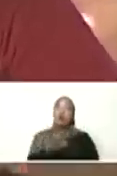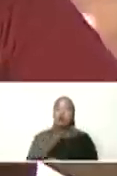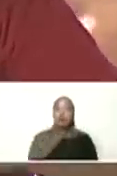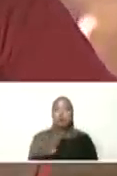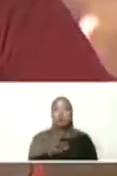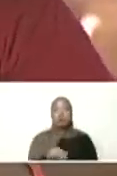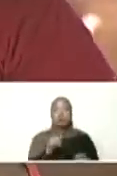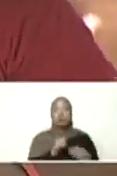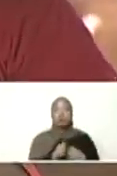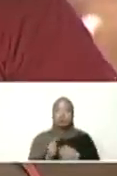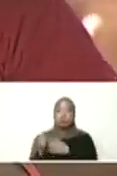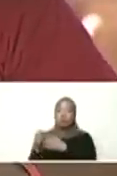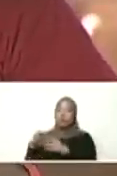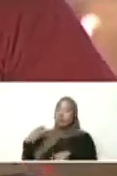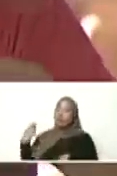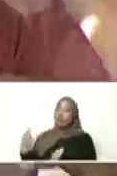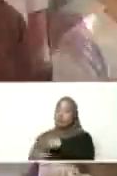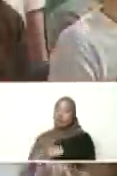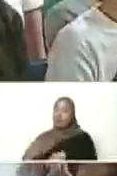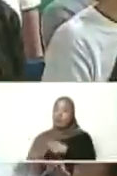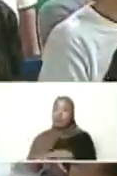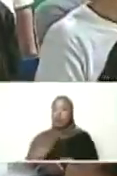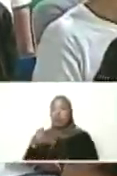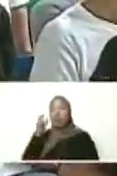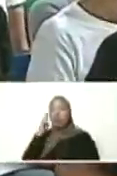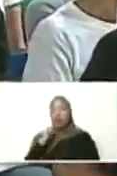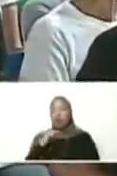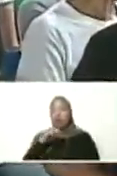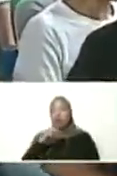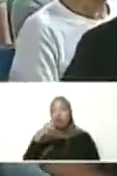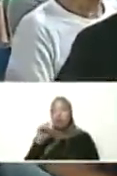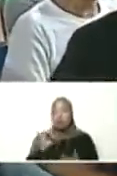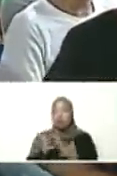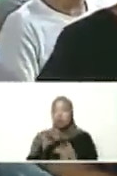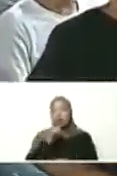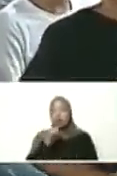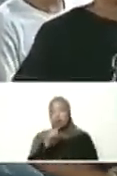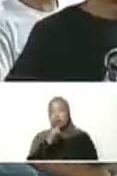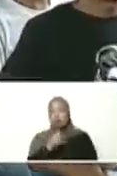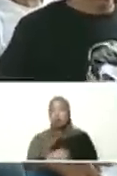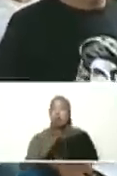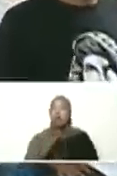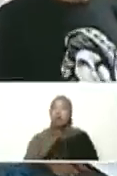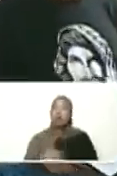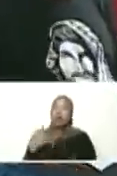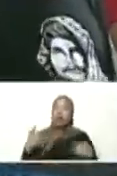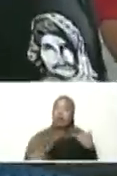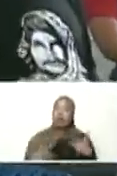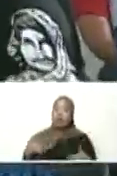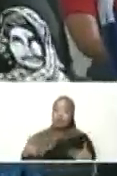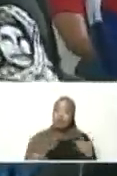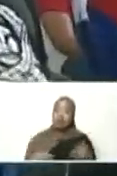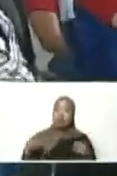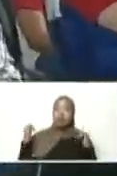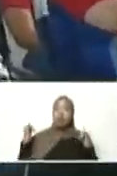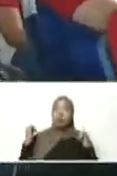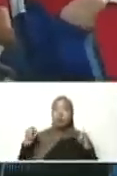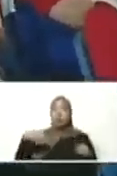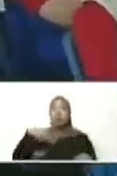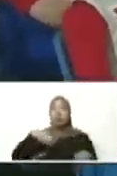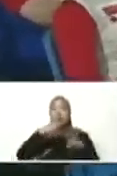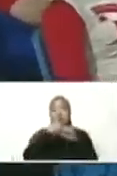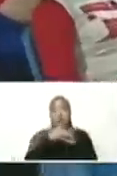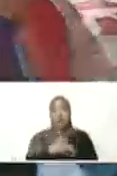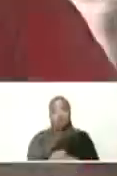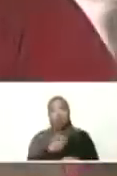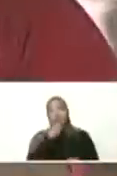el liderazgo de la revolución bolivariana, pues puedan acercarse, presidente. Esta actividad la celebramos, presidente, la estábamos esperando.